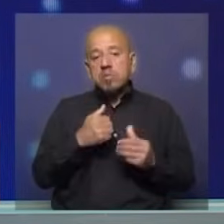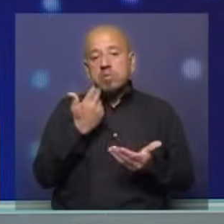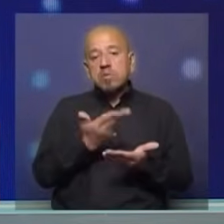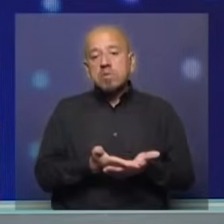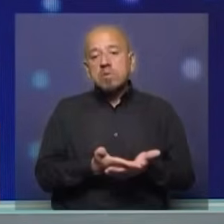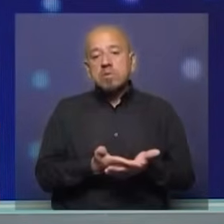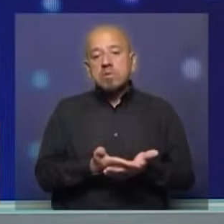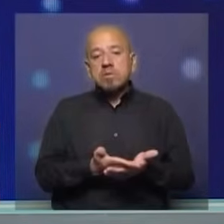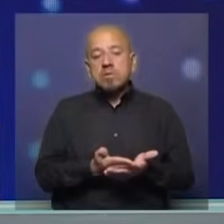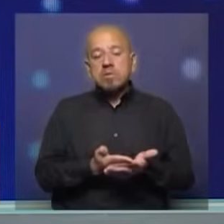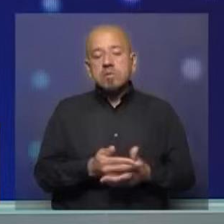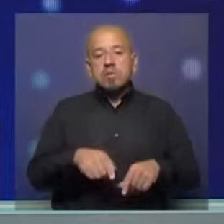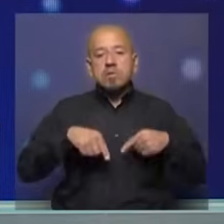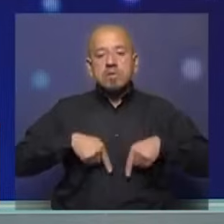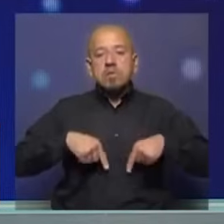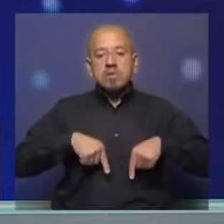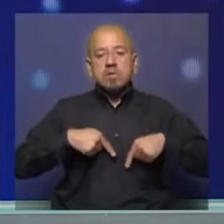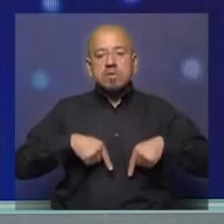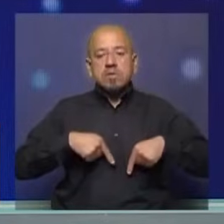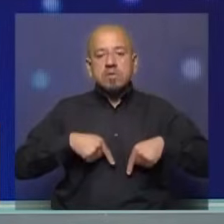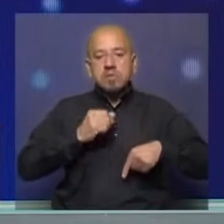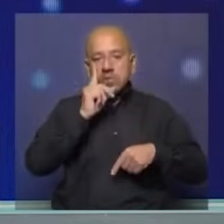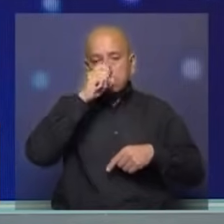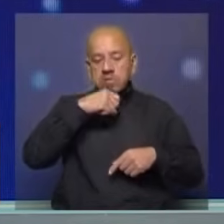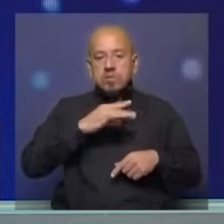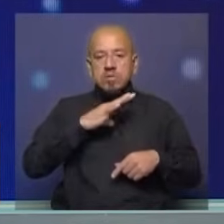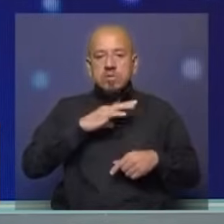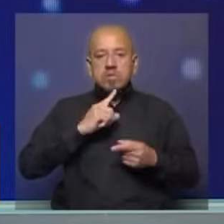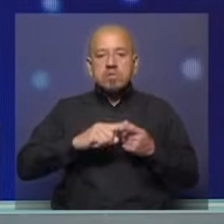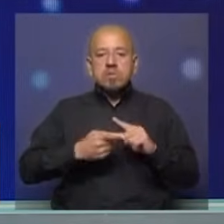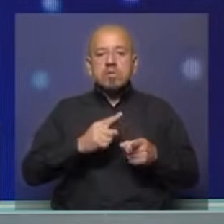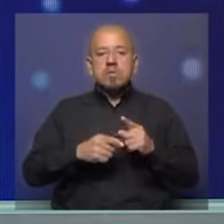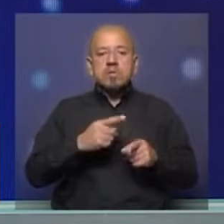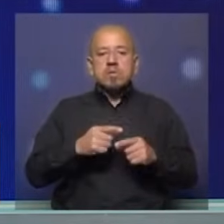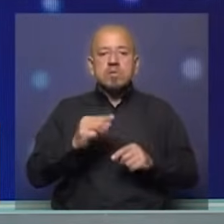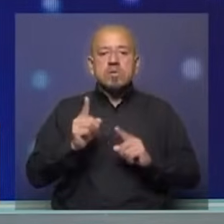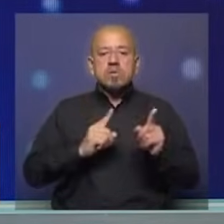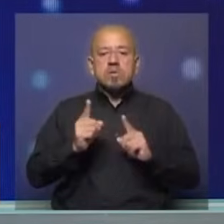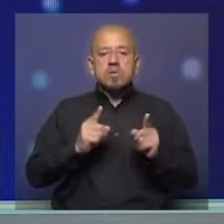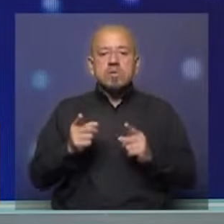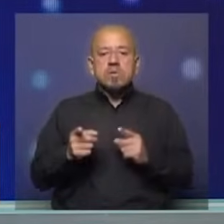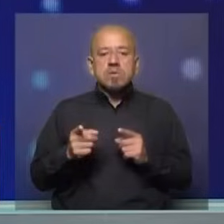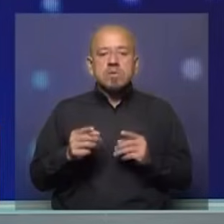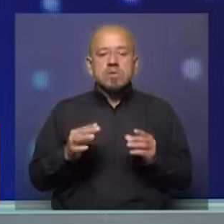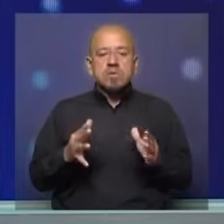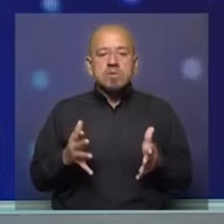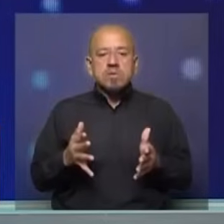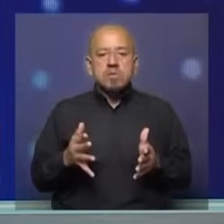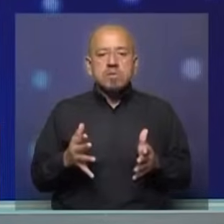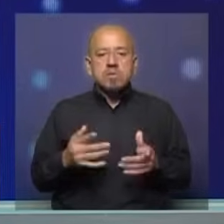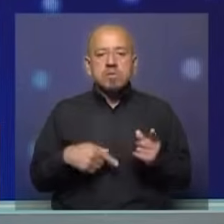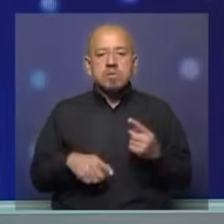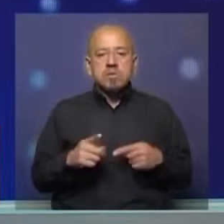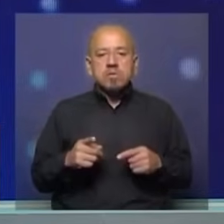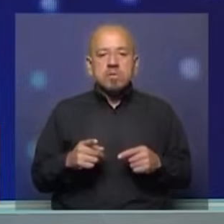ciencia. En la Intendencia de Montevideo tenemos ya una relación sistémica con la Universidad de la República. ¿Qué quiere decir? Yo